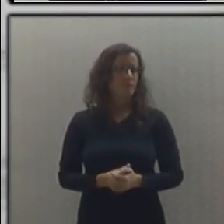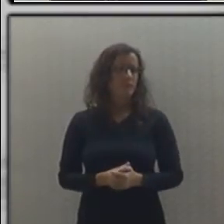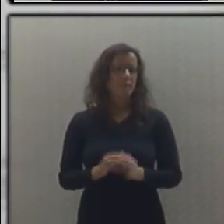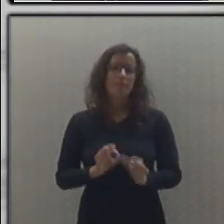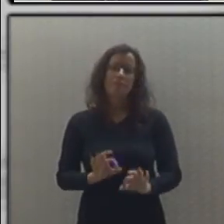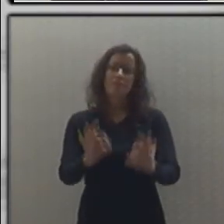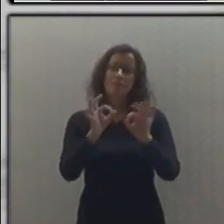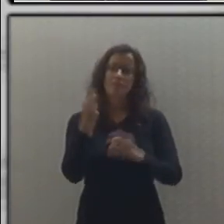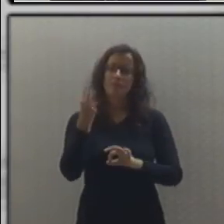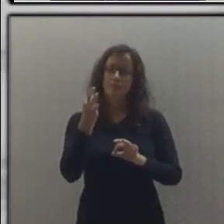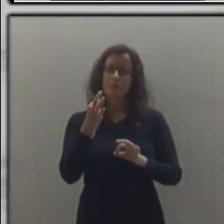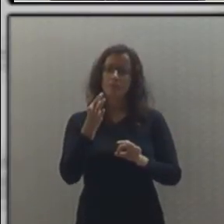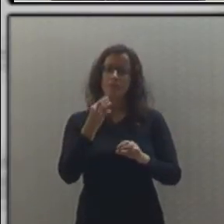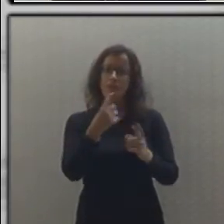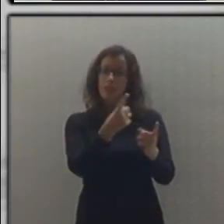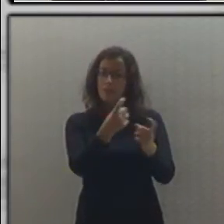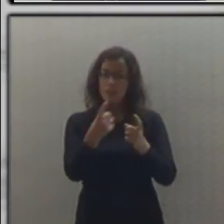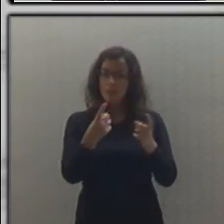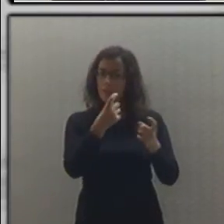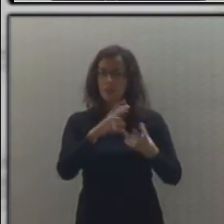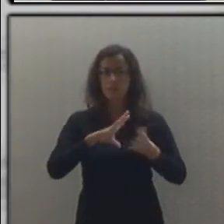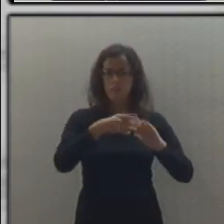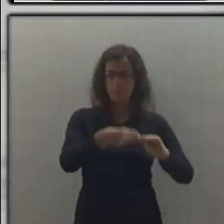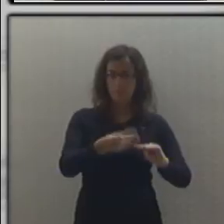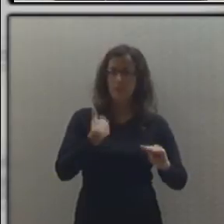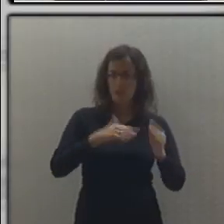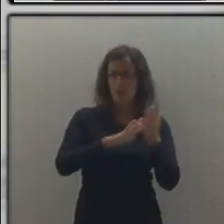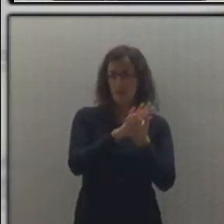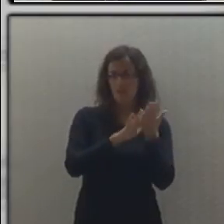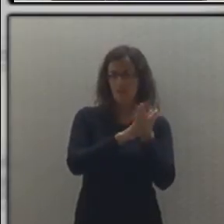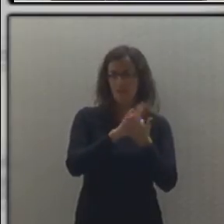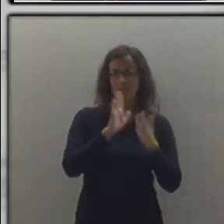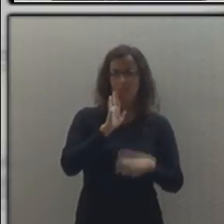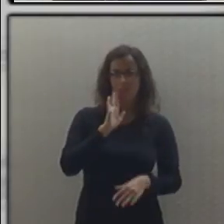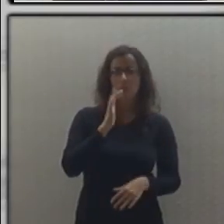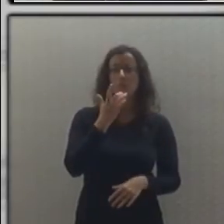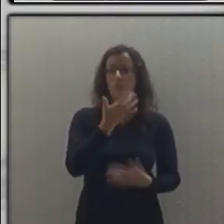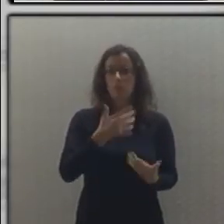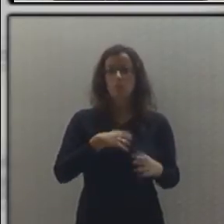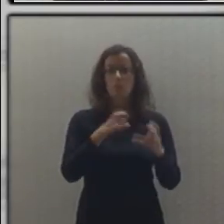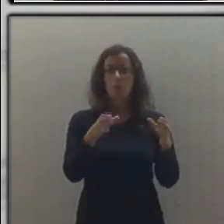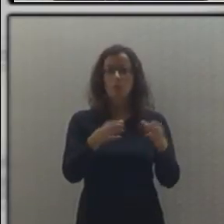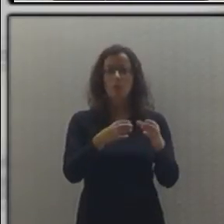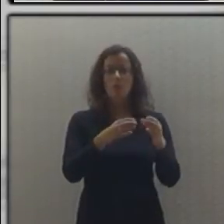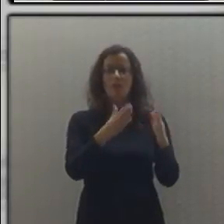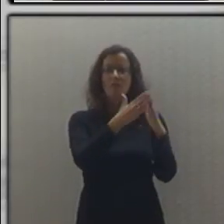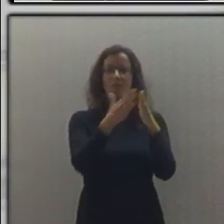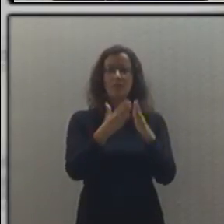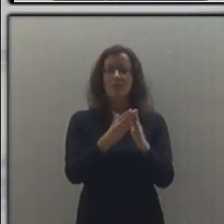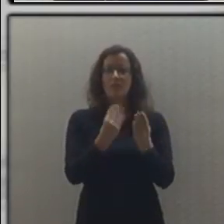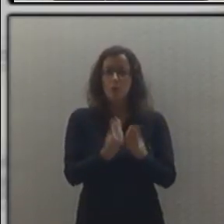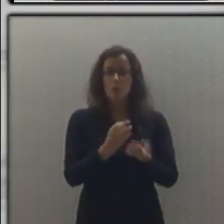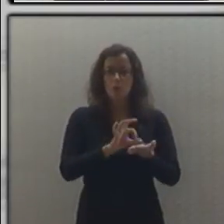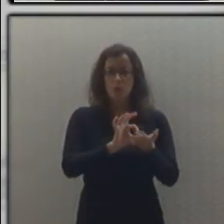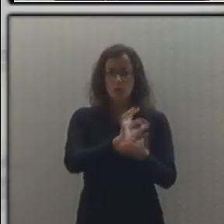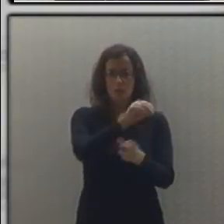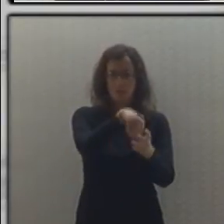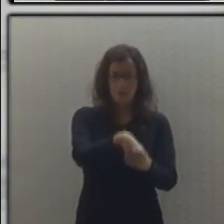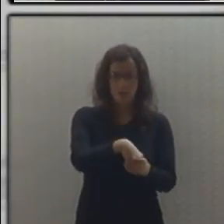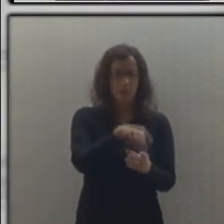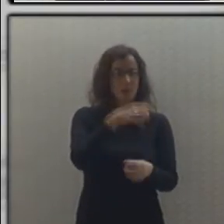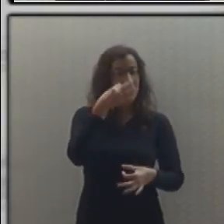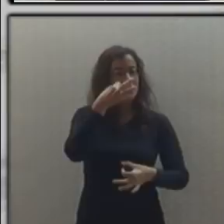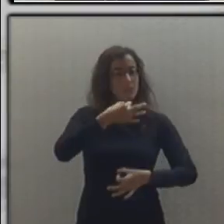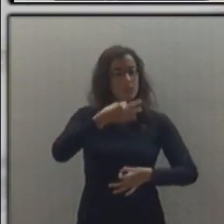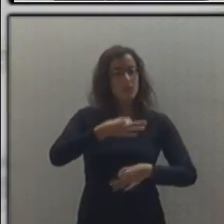Primero, en adaptarse a las necesidades. De esto ya hemos hablado, ¿no? Estos son, por ejemplo, el grupo de viviendas con servicios. Esto en realidad no es una